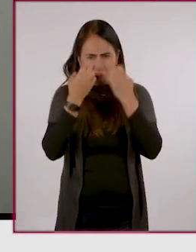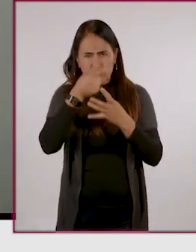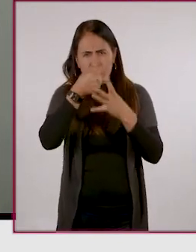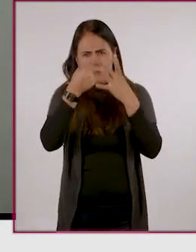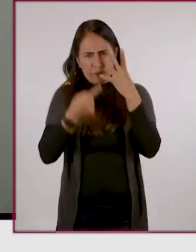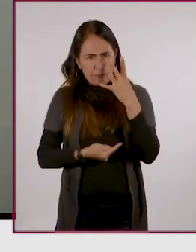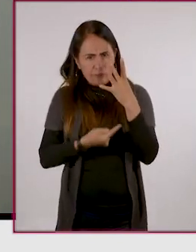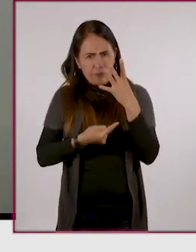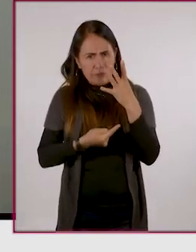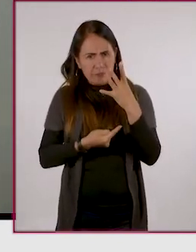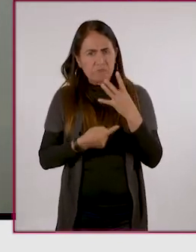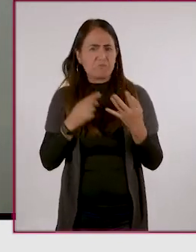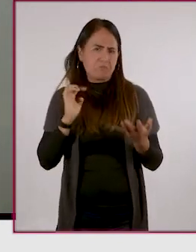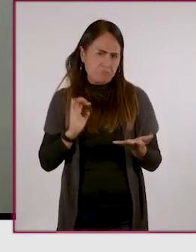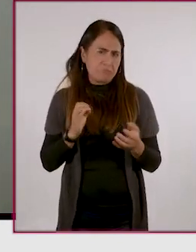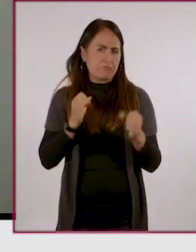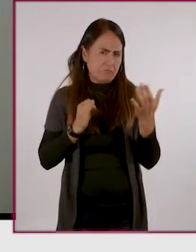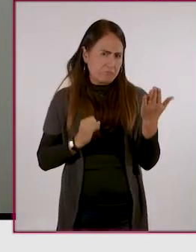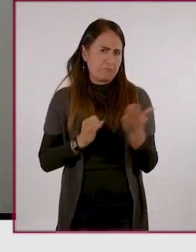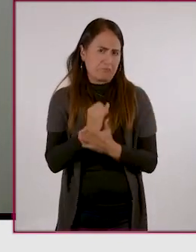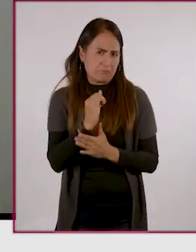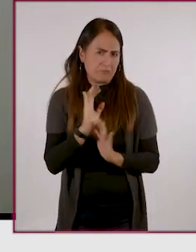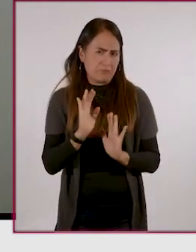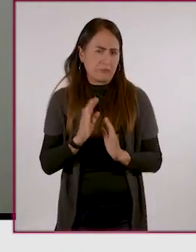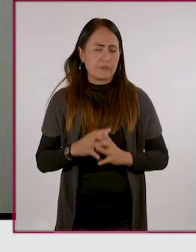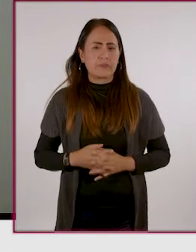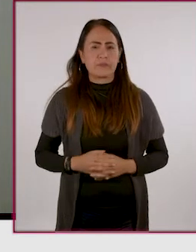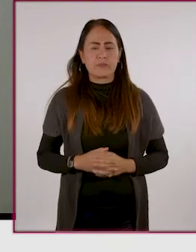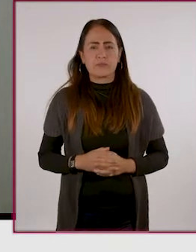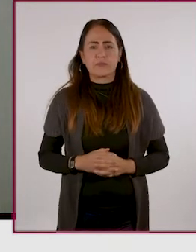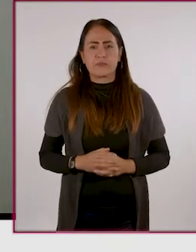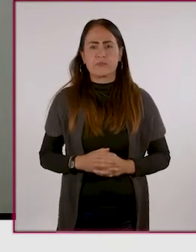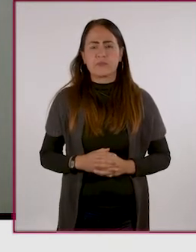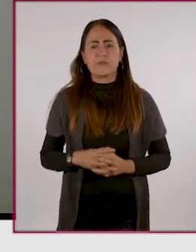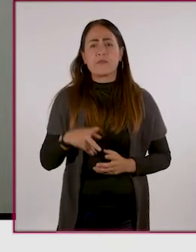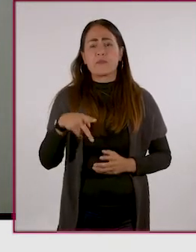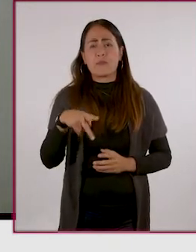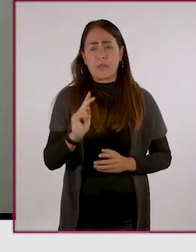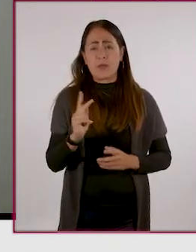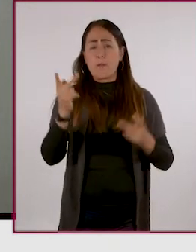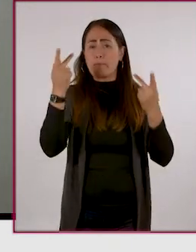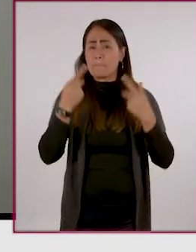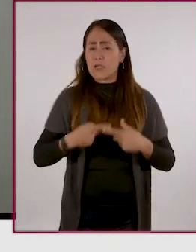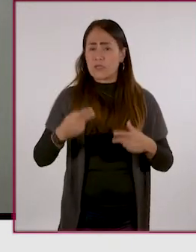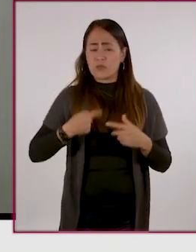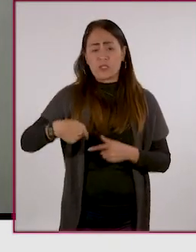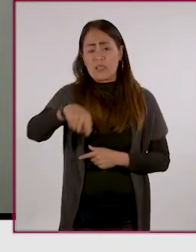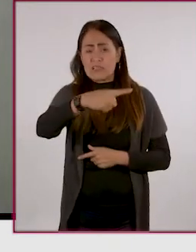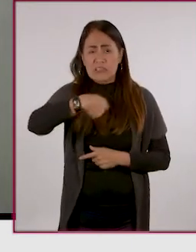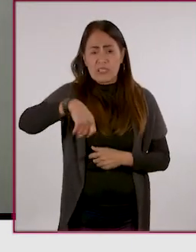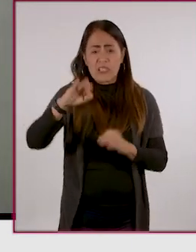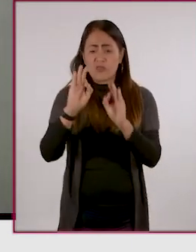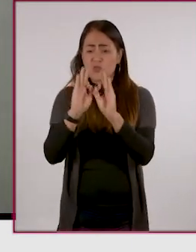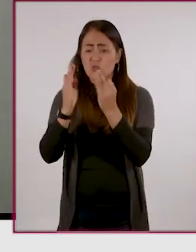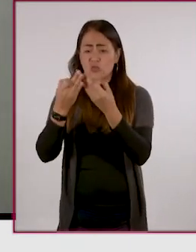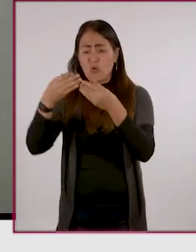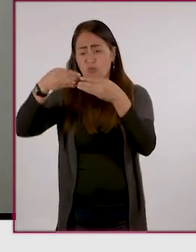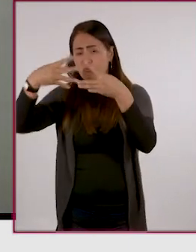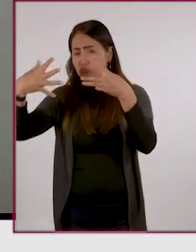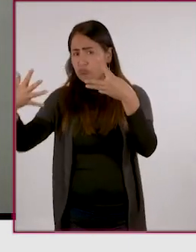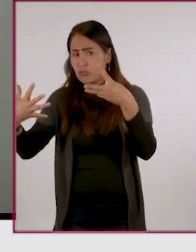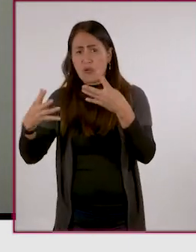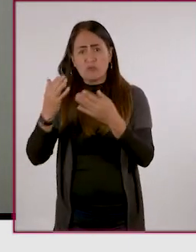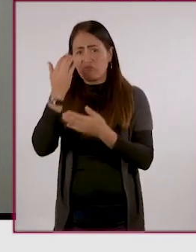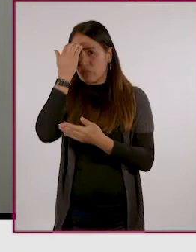permitir, esta toma de decisiones, pero lo que sí veo es que las personas desconocen